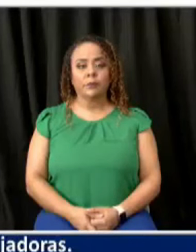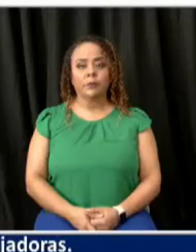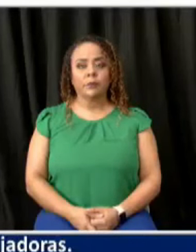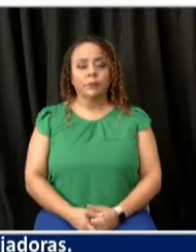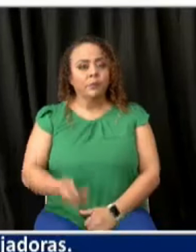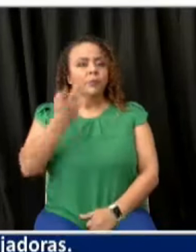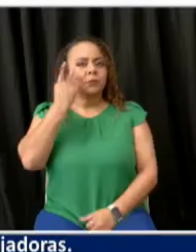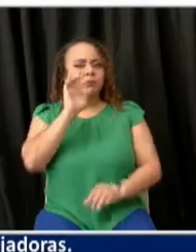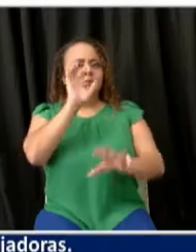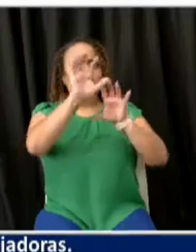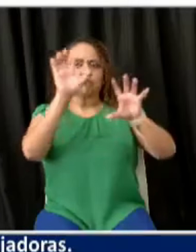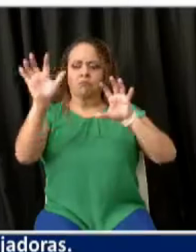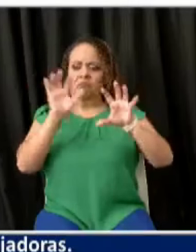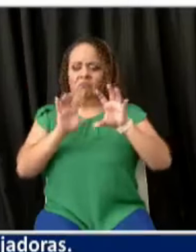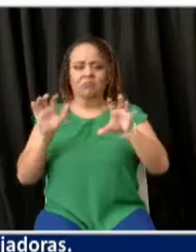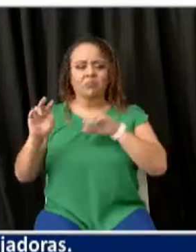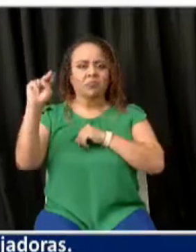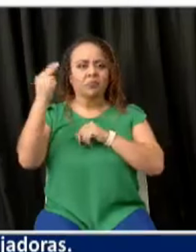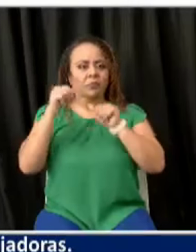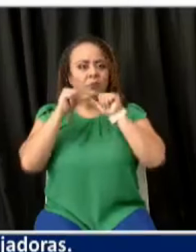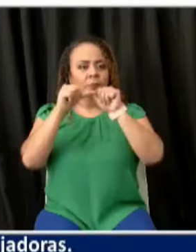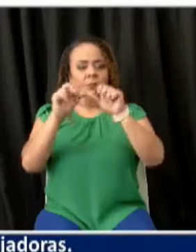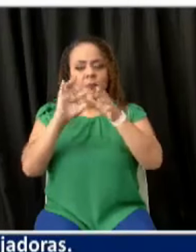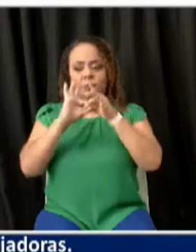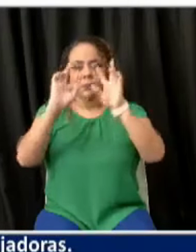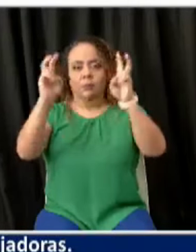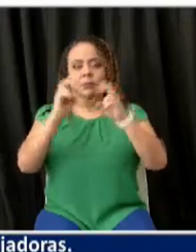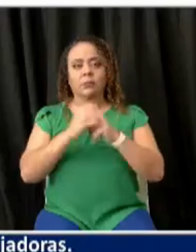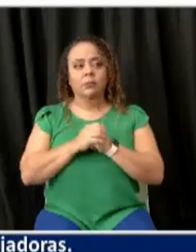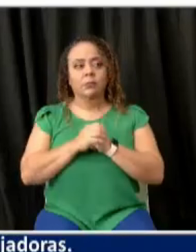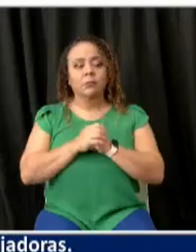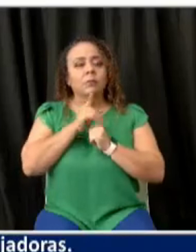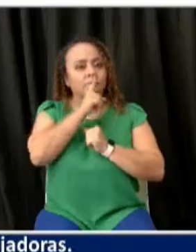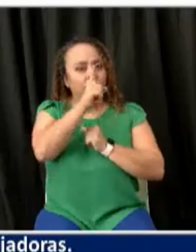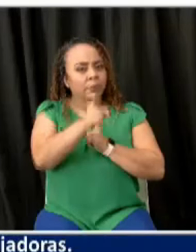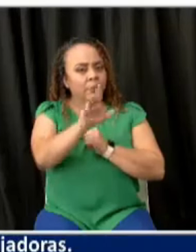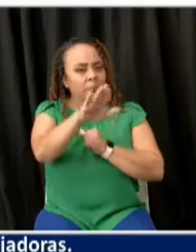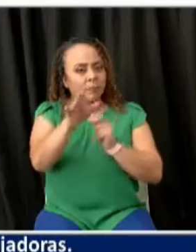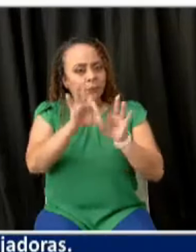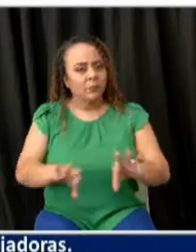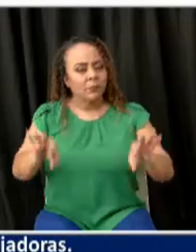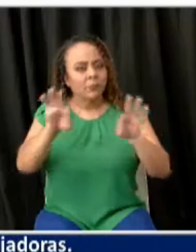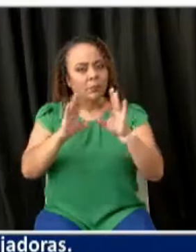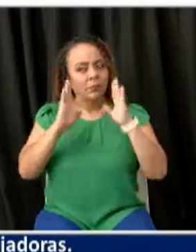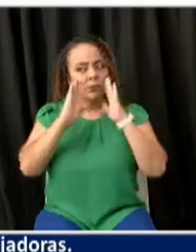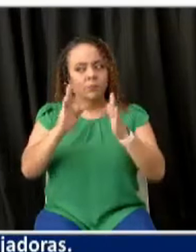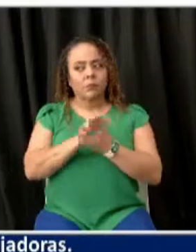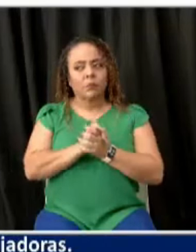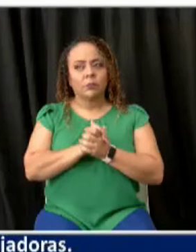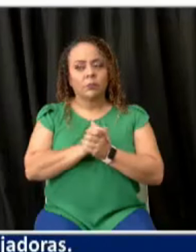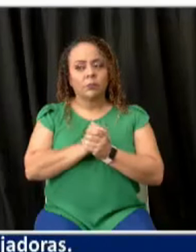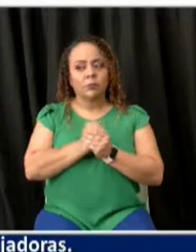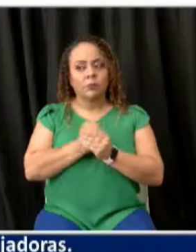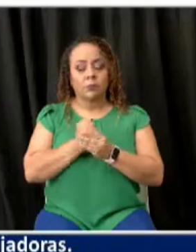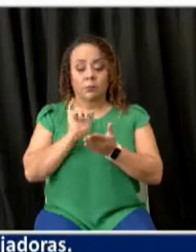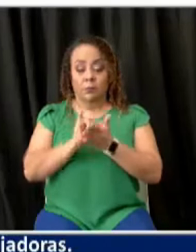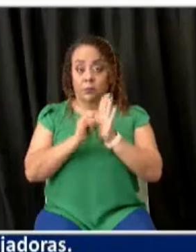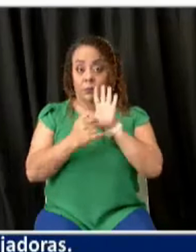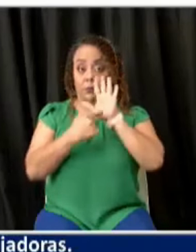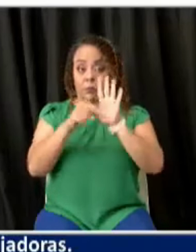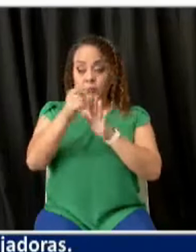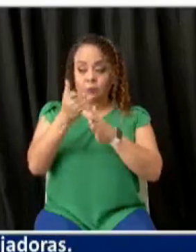Vemos un montón de noticias continuamente del tema, doctor. Realmente es importante tomarlo en consideración. En esta presentación que